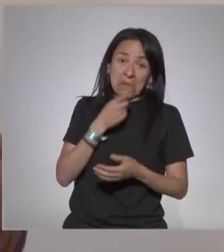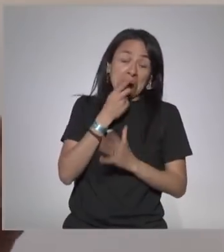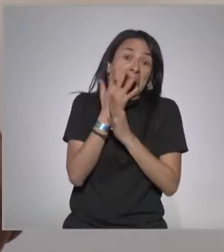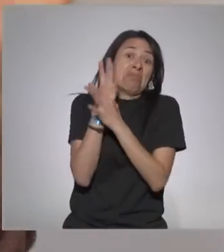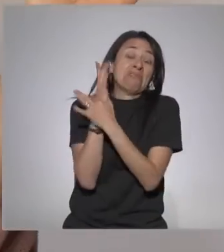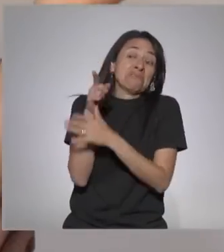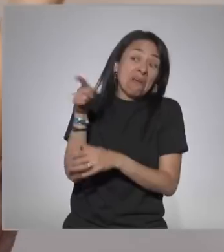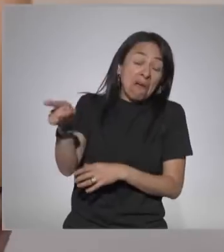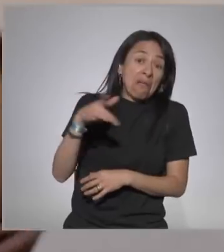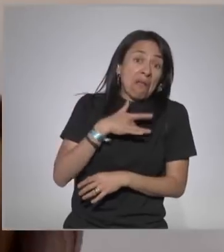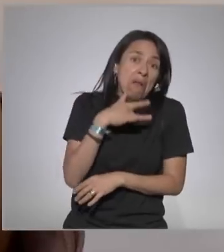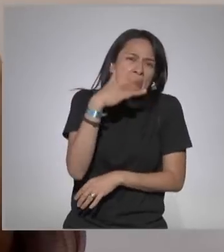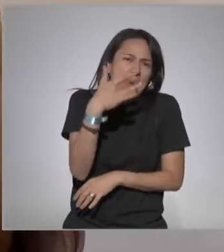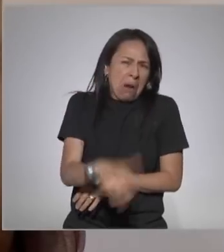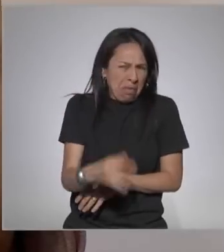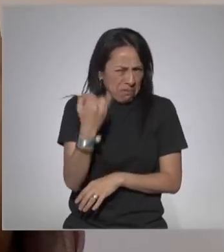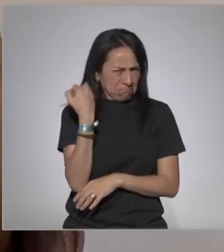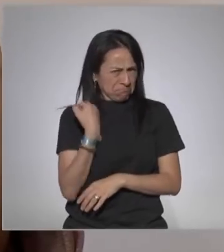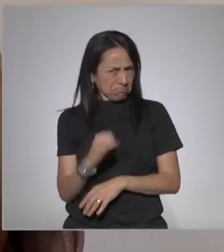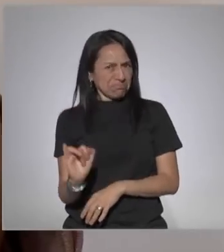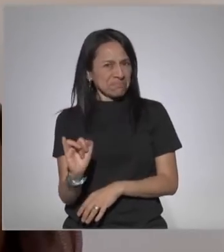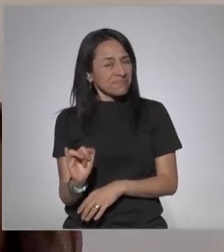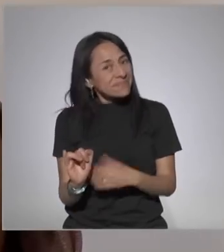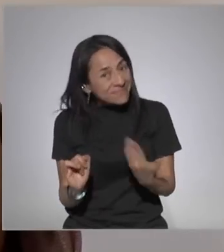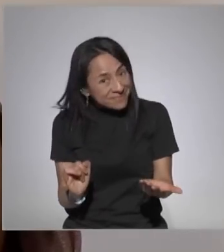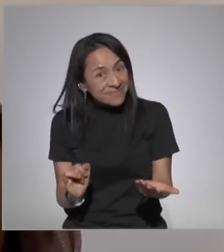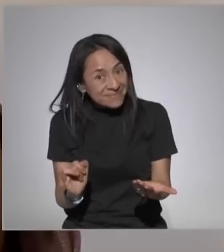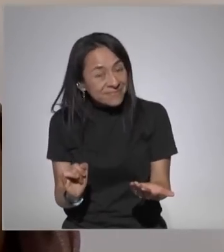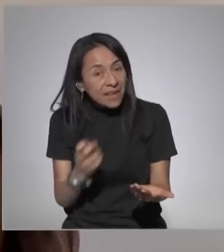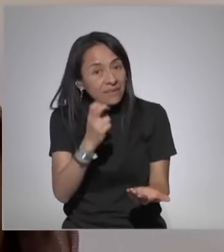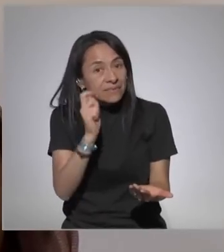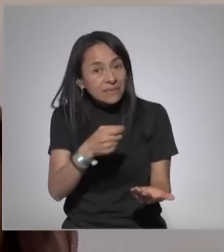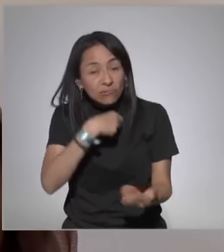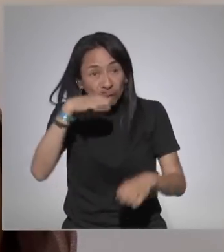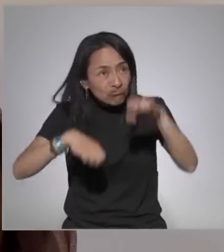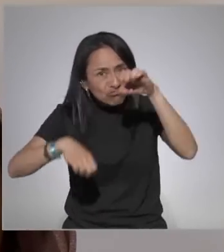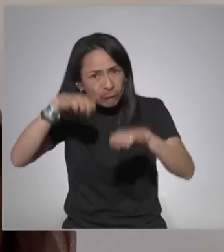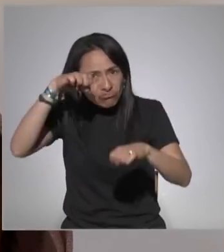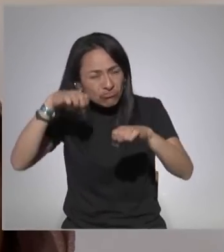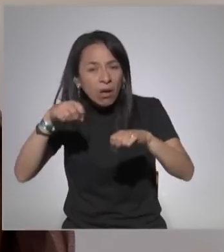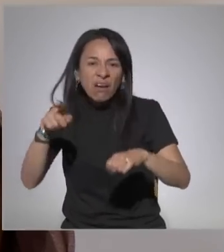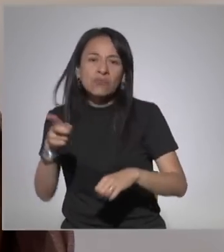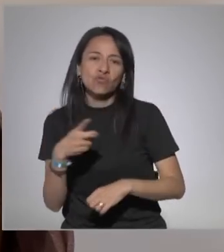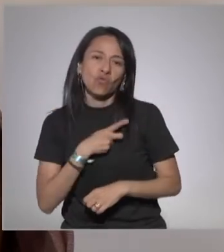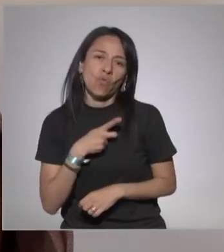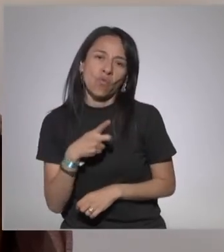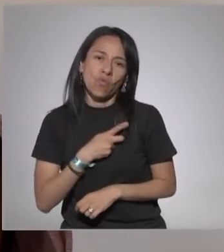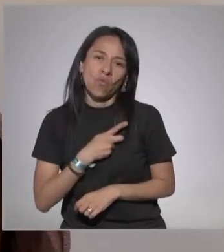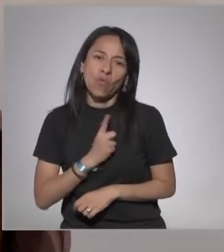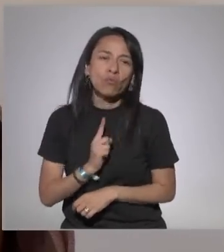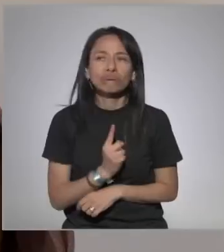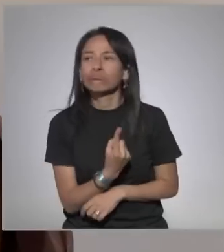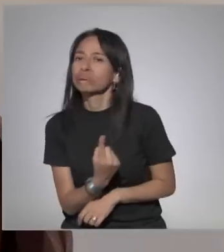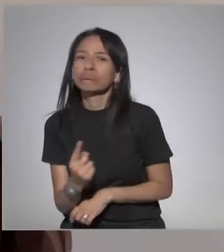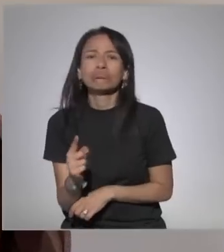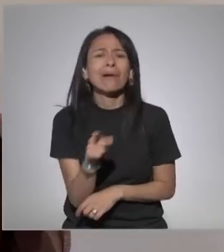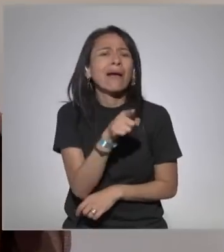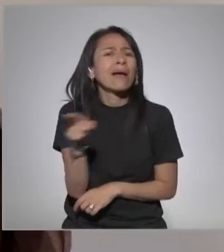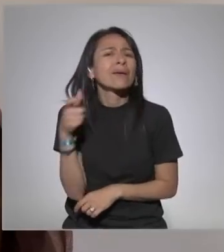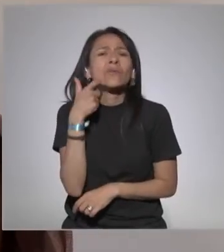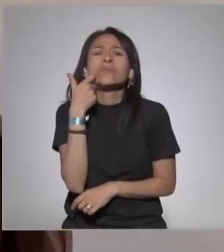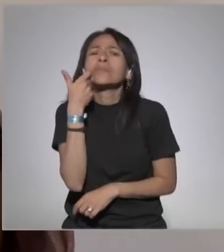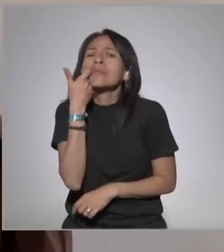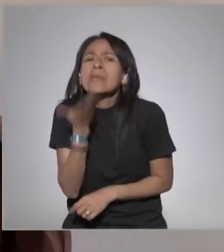se choca con esta otra creencia de las personas mayores están en soledad porque lo único que quieren es estar en su